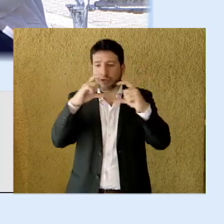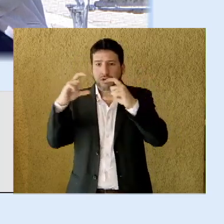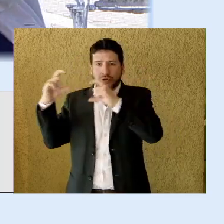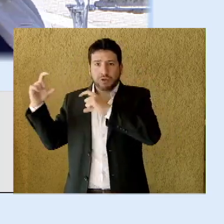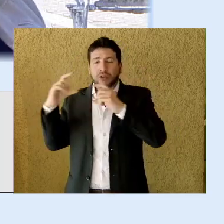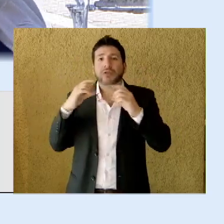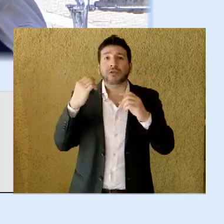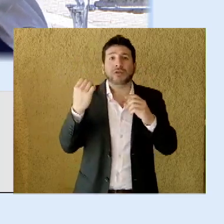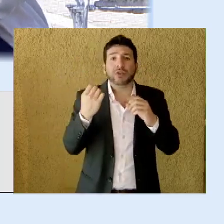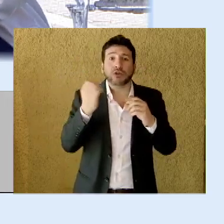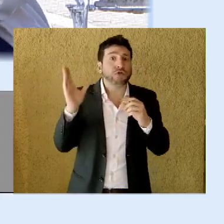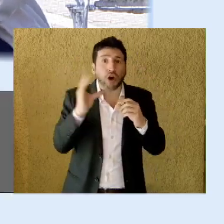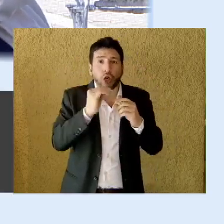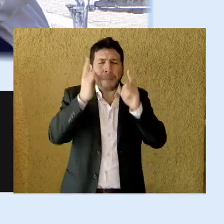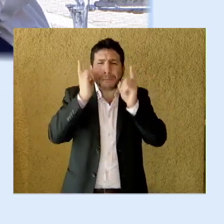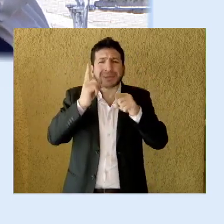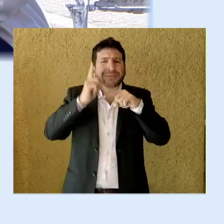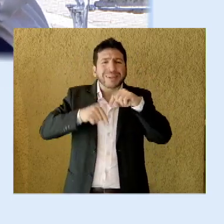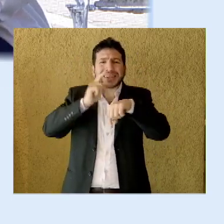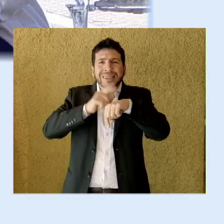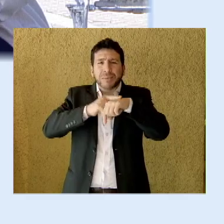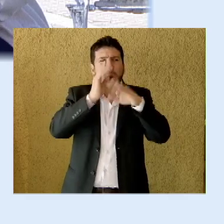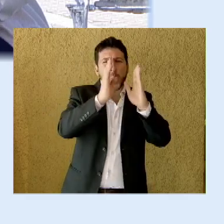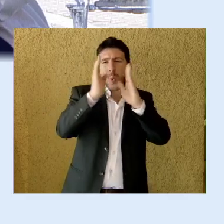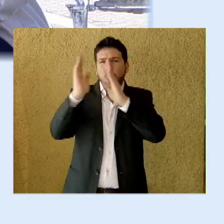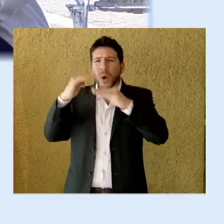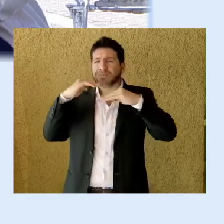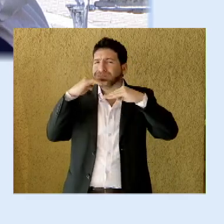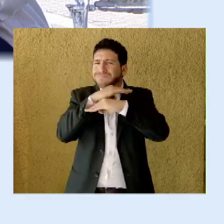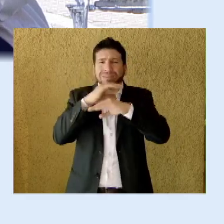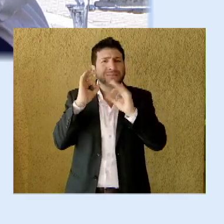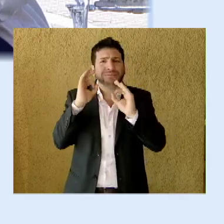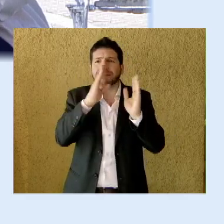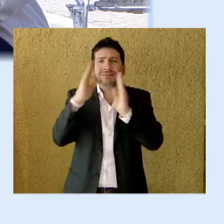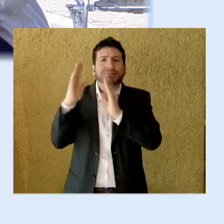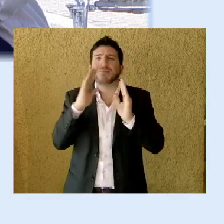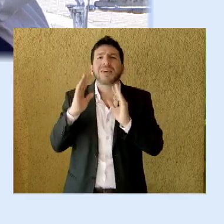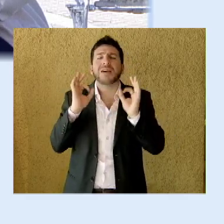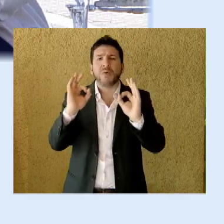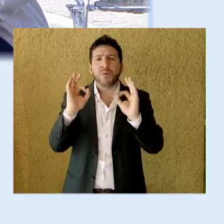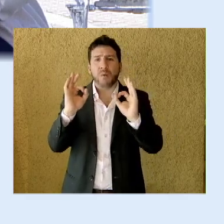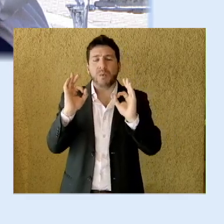dividida, y todos realmente iban muy, pero muy al mismo ritmo y coordinados. Así que